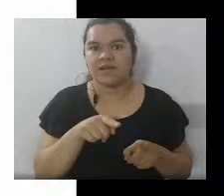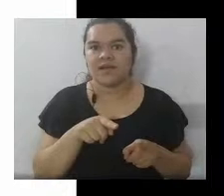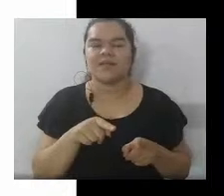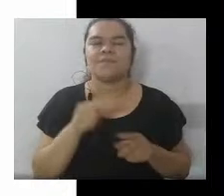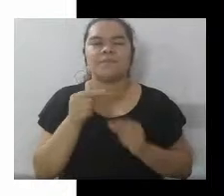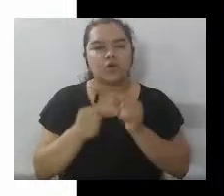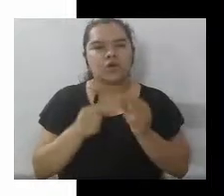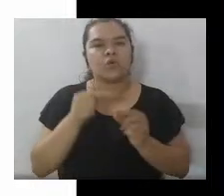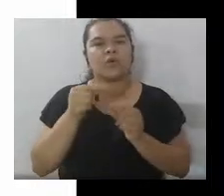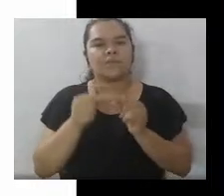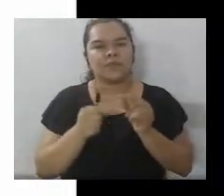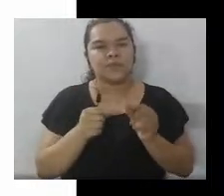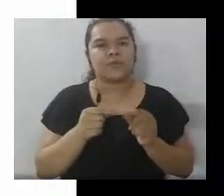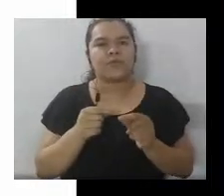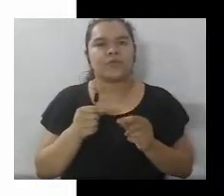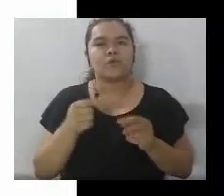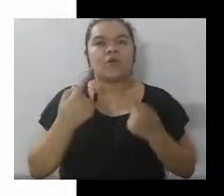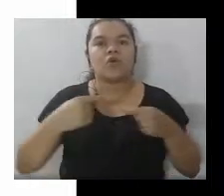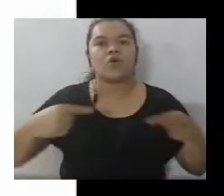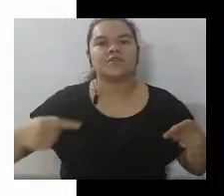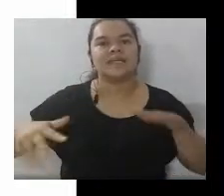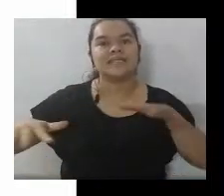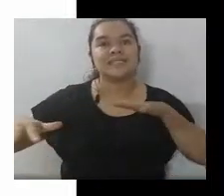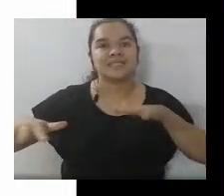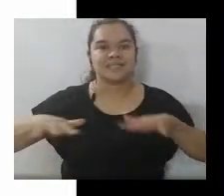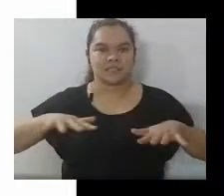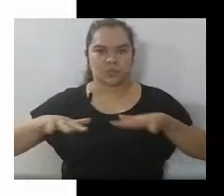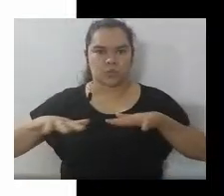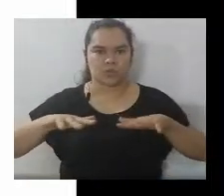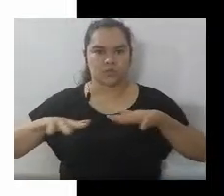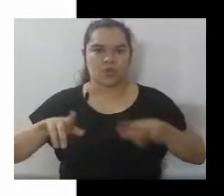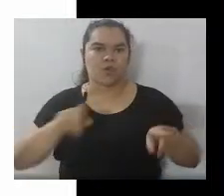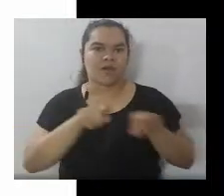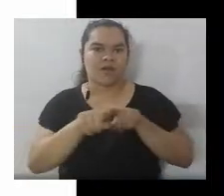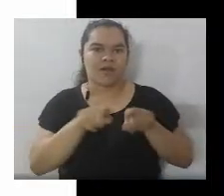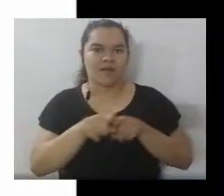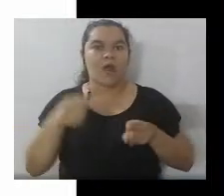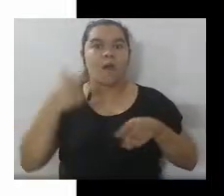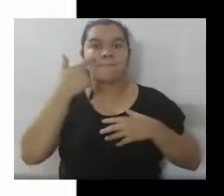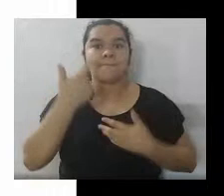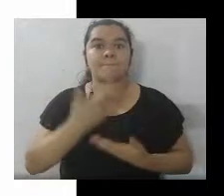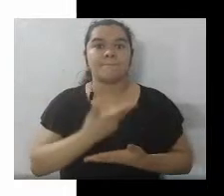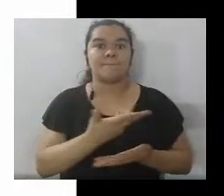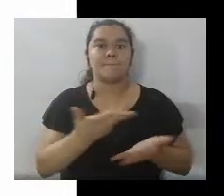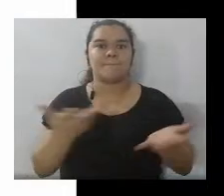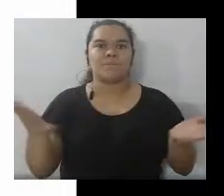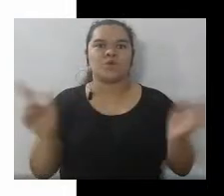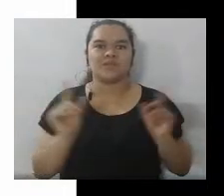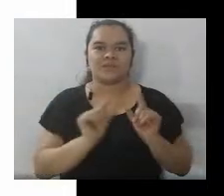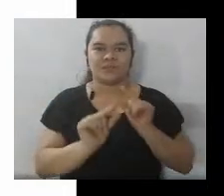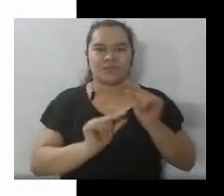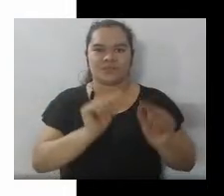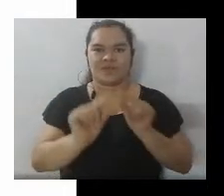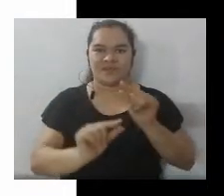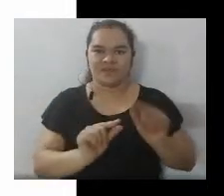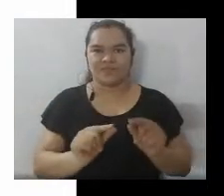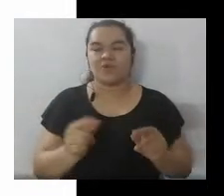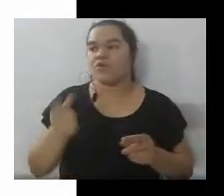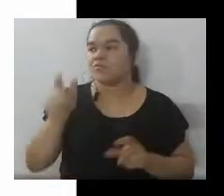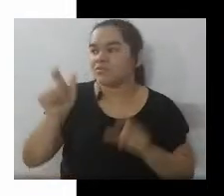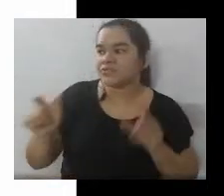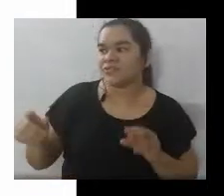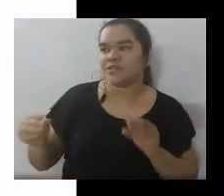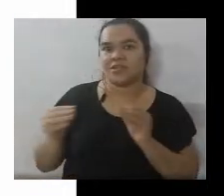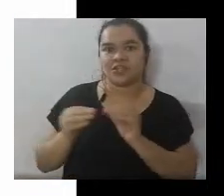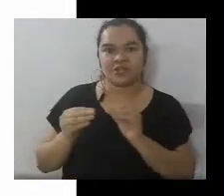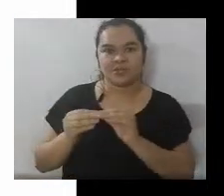a involucrar con todo este ambiente de la universidad y empezamos a interactuar con nuestros